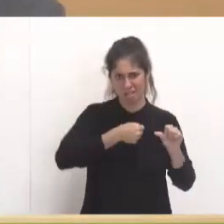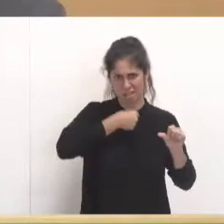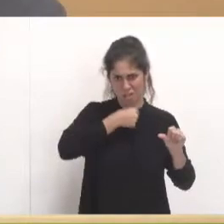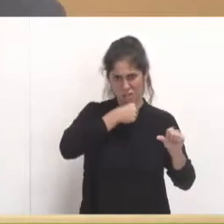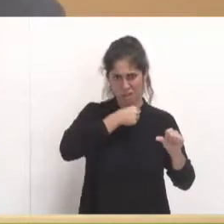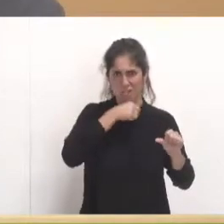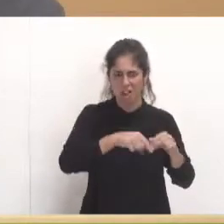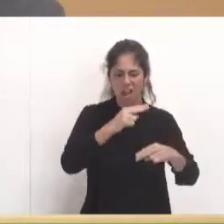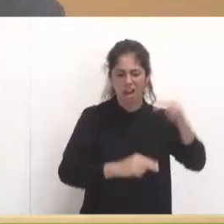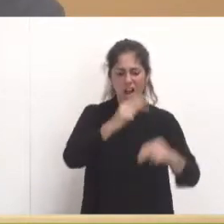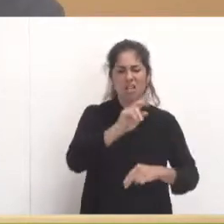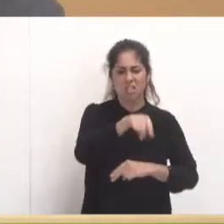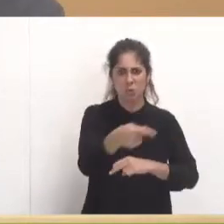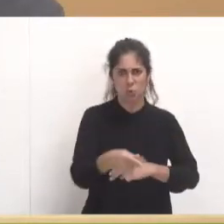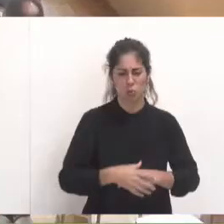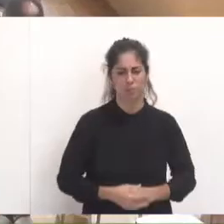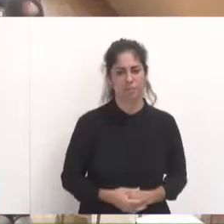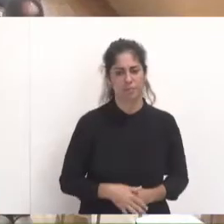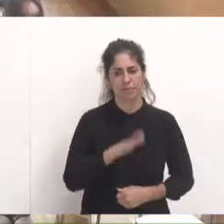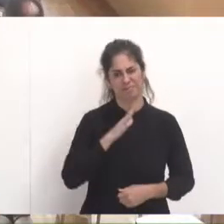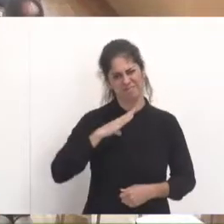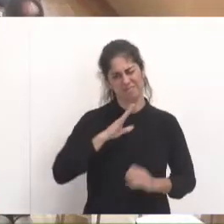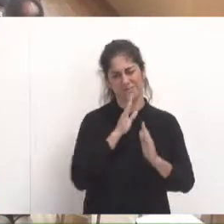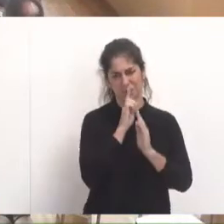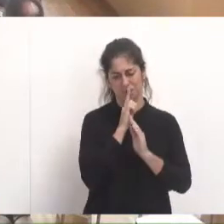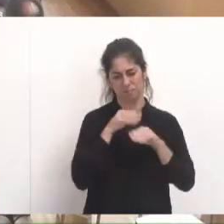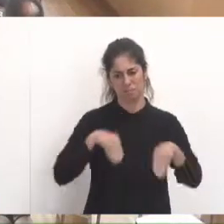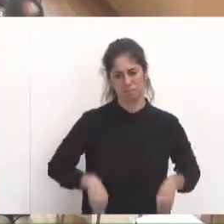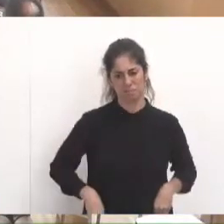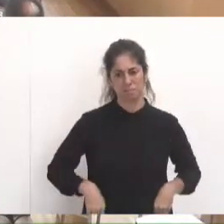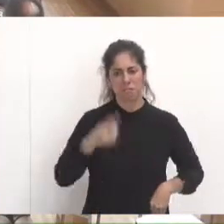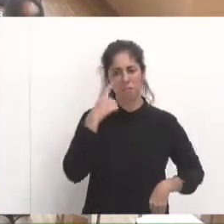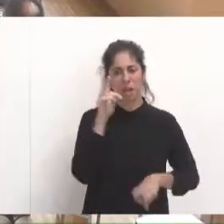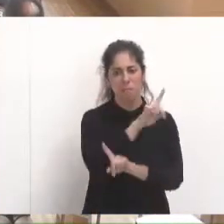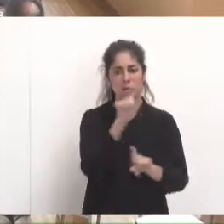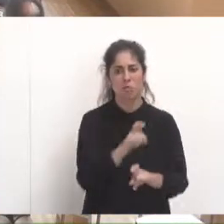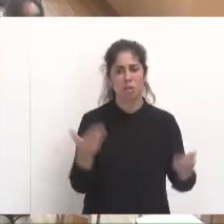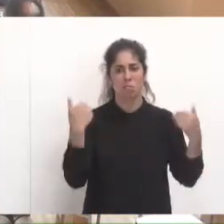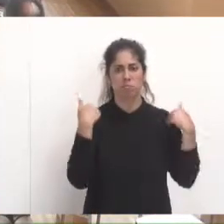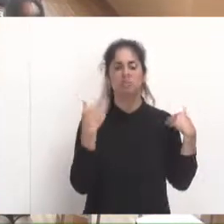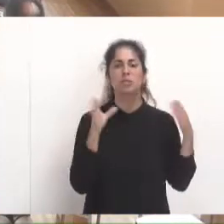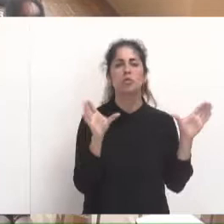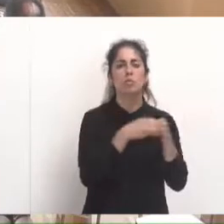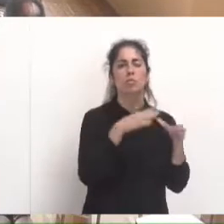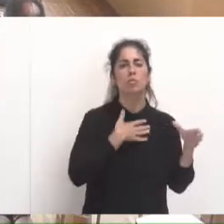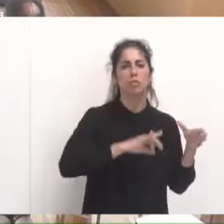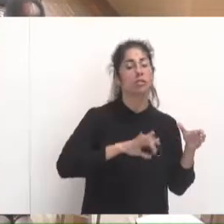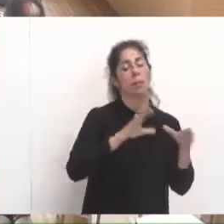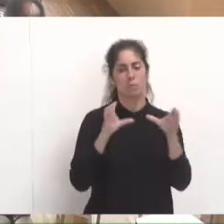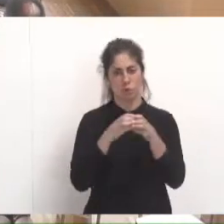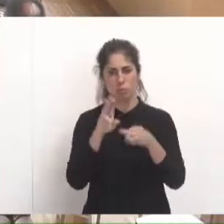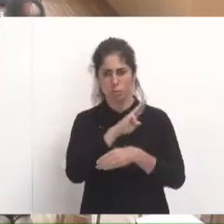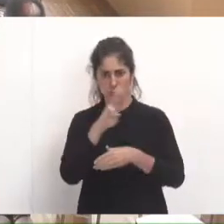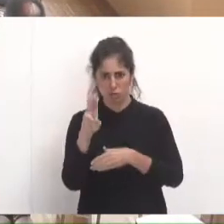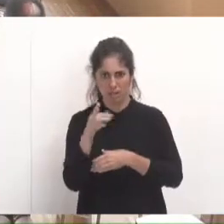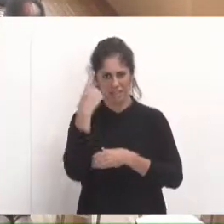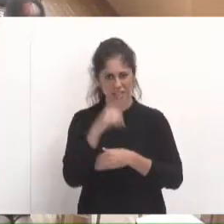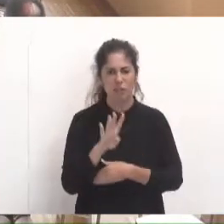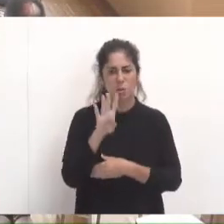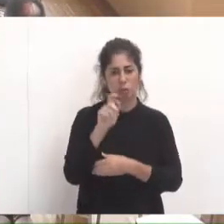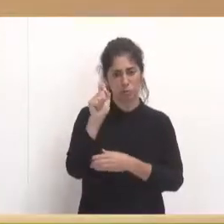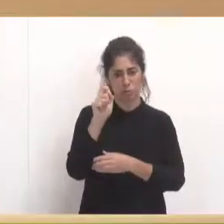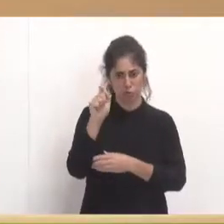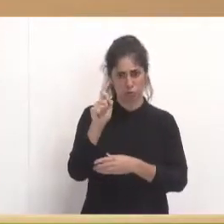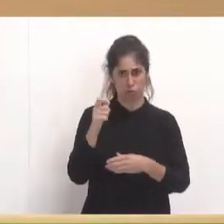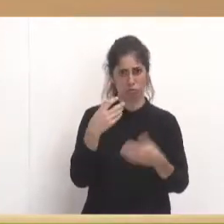Por favor, silencio. La pregunta la realiza el Grupo Podemos, el Grupo Popular. Saben que tienen 4 minutos, tanto el que pregunta como el